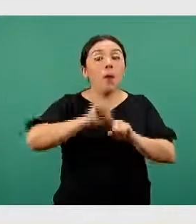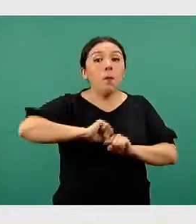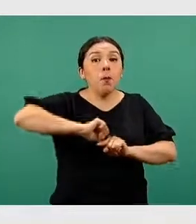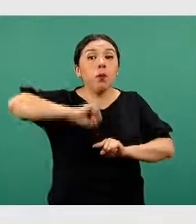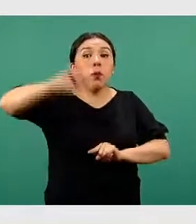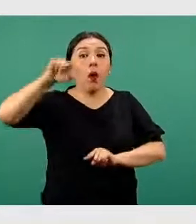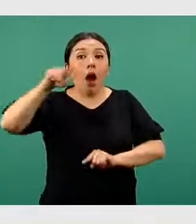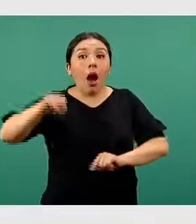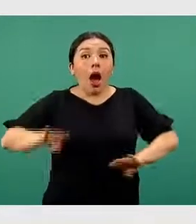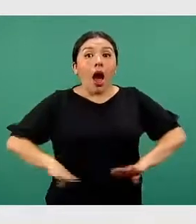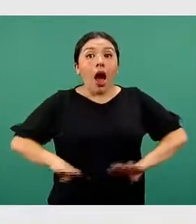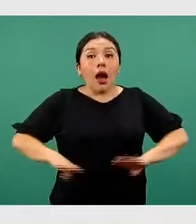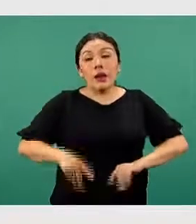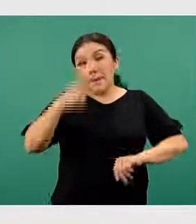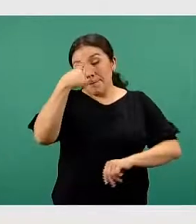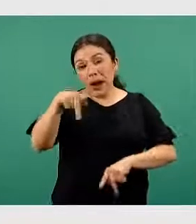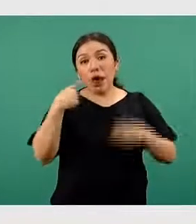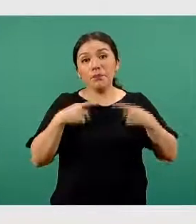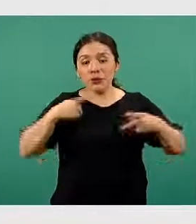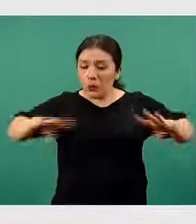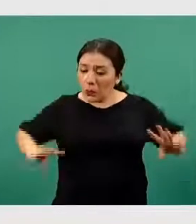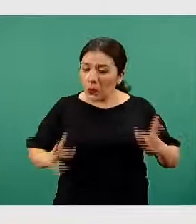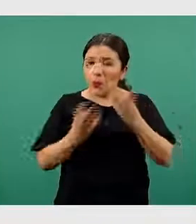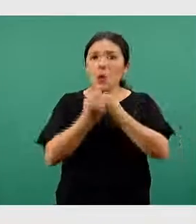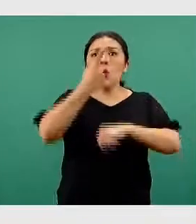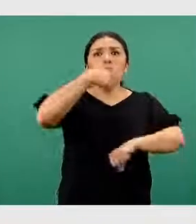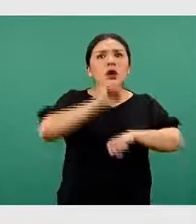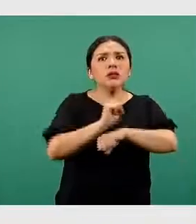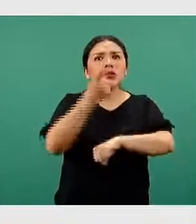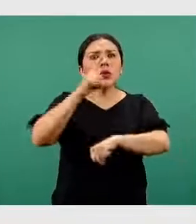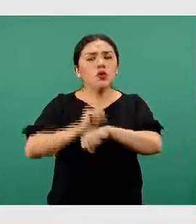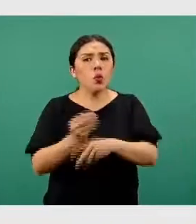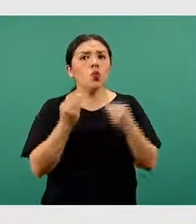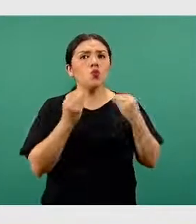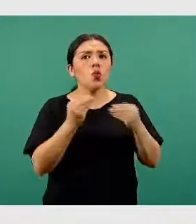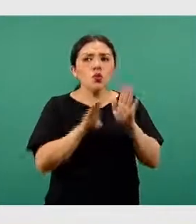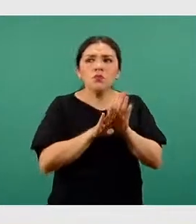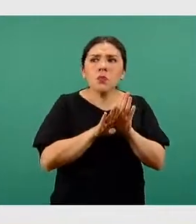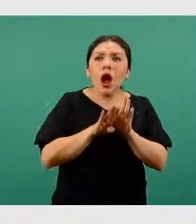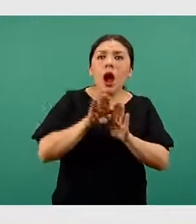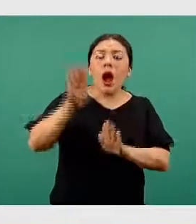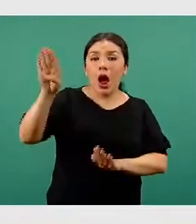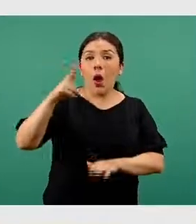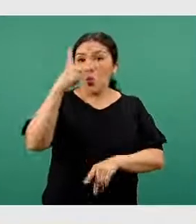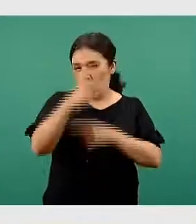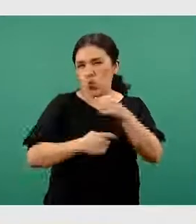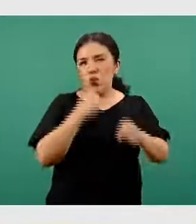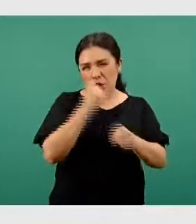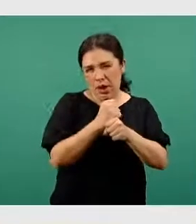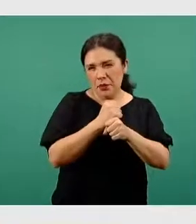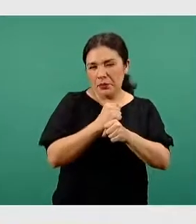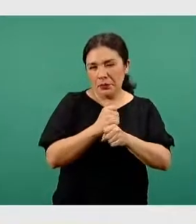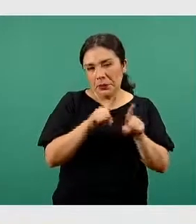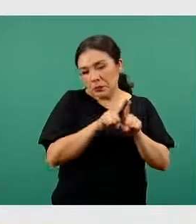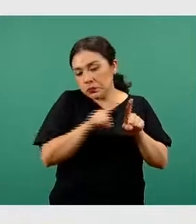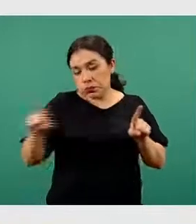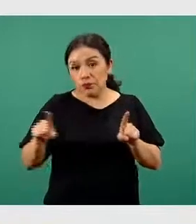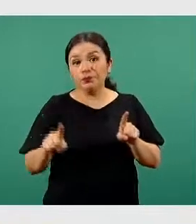esta tendencia de casos acumulados por semana epidemiológica en el año. Y para